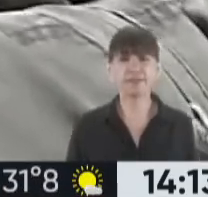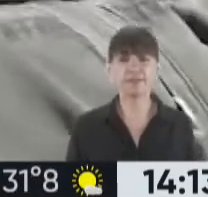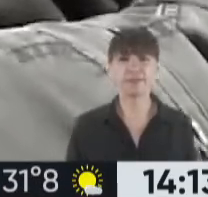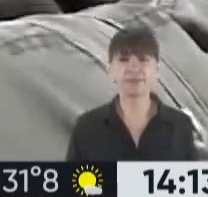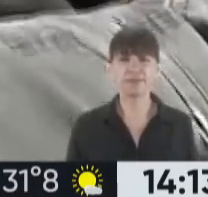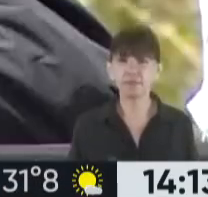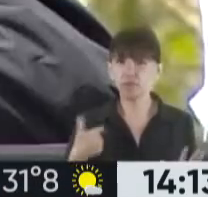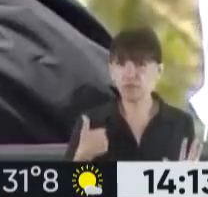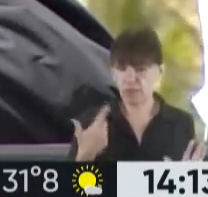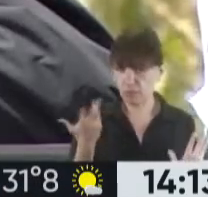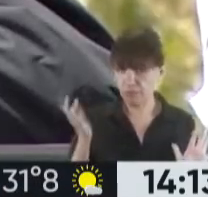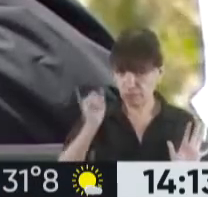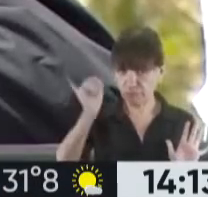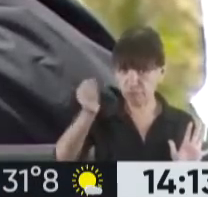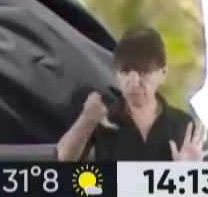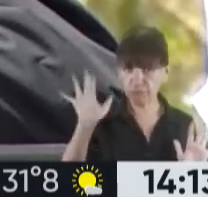Reconozco